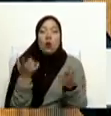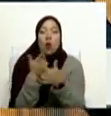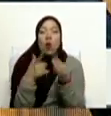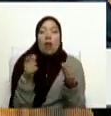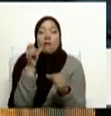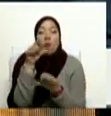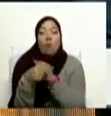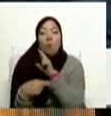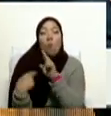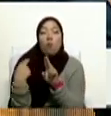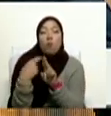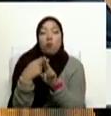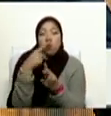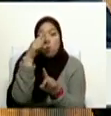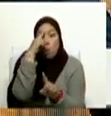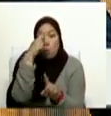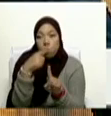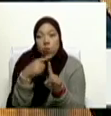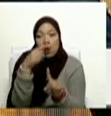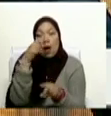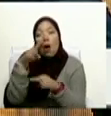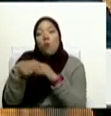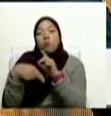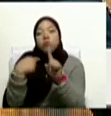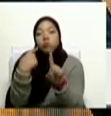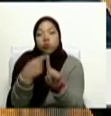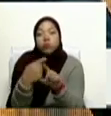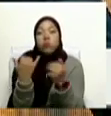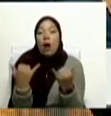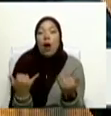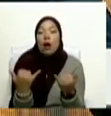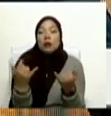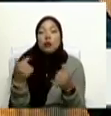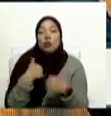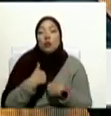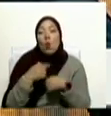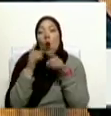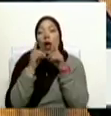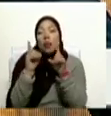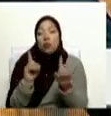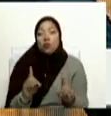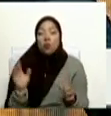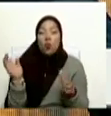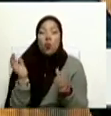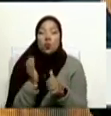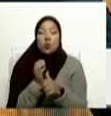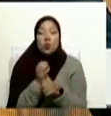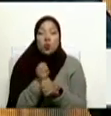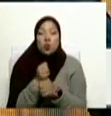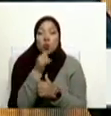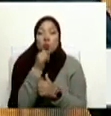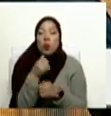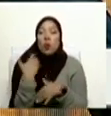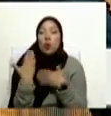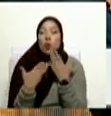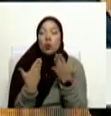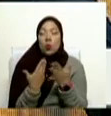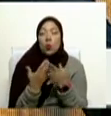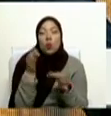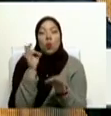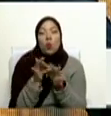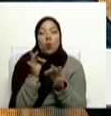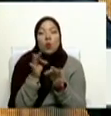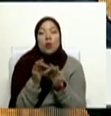cabello y yo prefiero decir Liberación que toma a veces la toma de Puerto cabello es una acción violenta de un ejército que